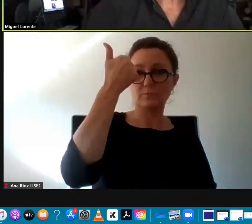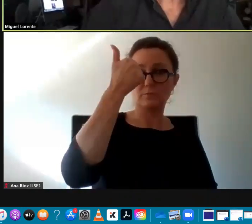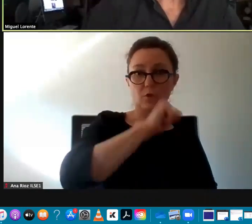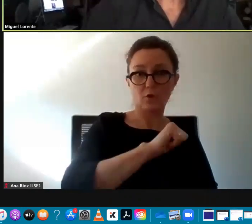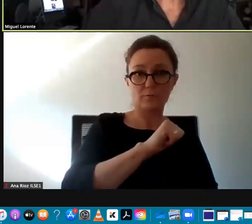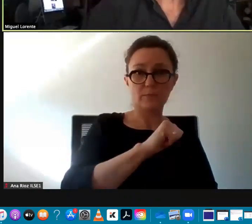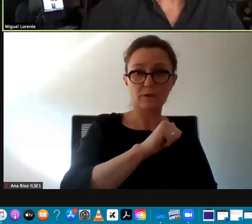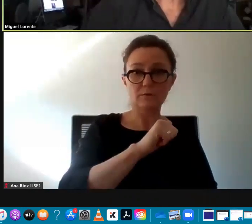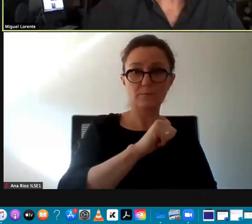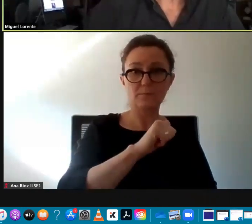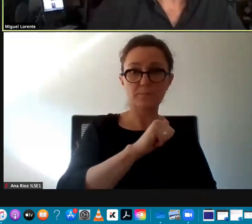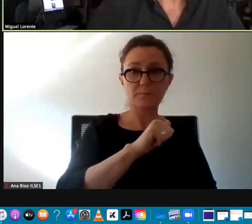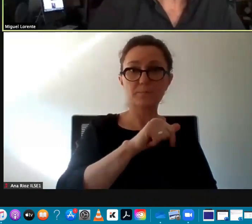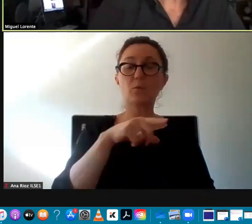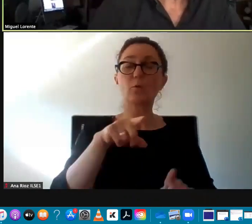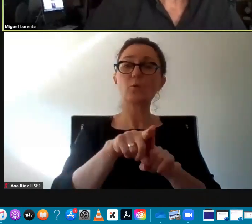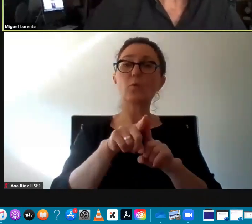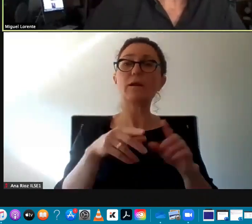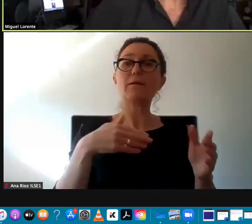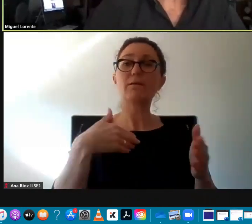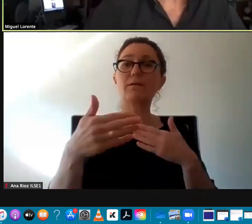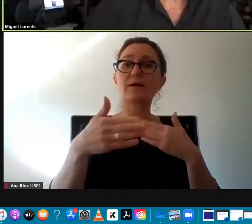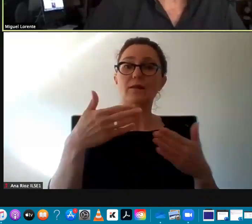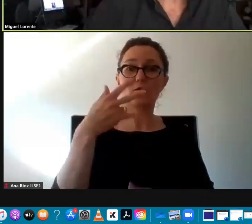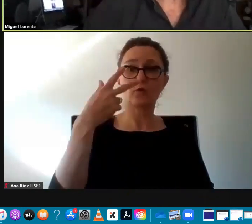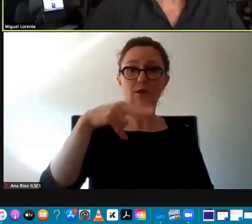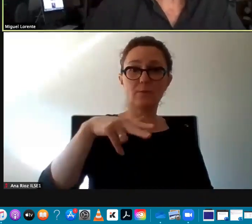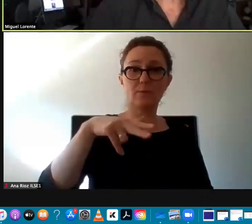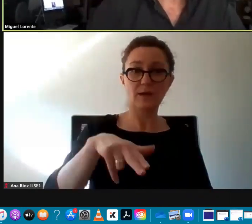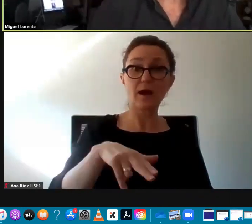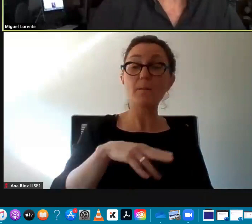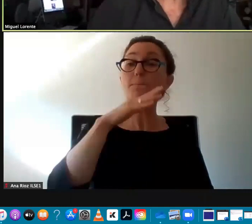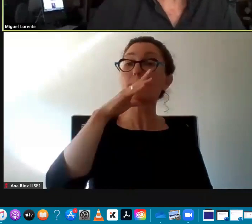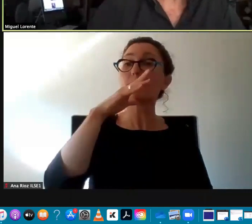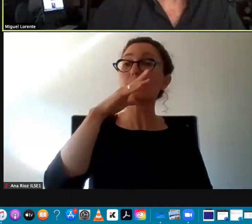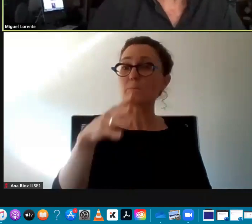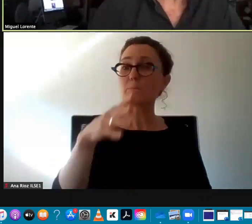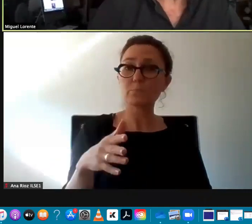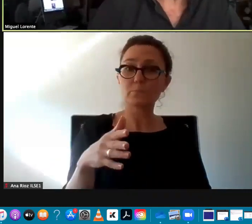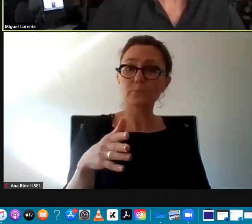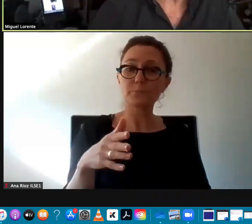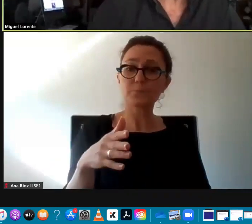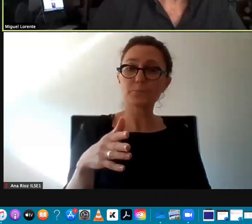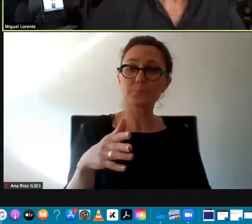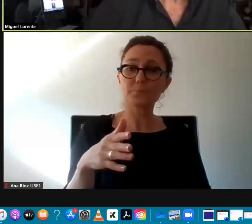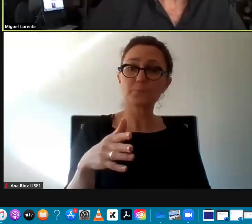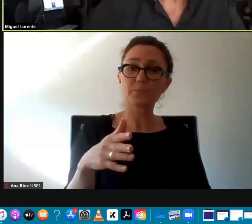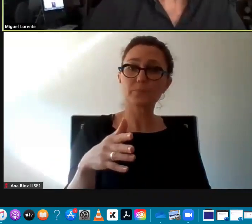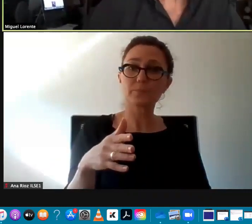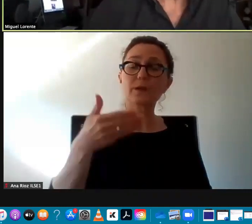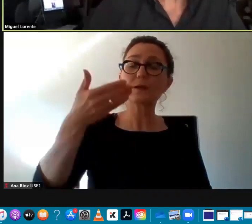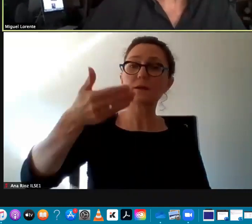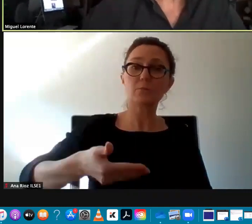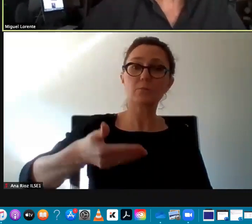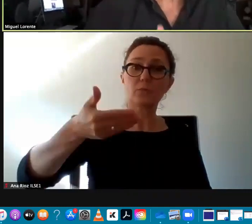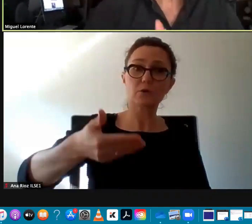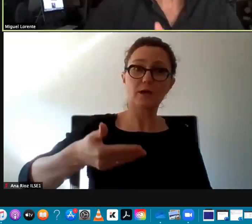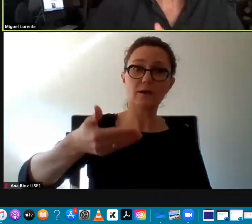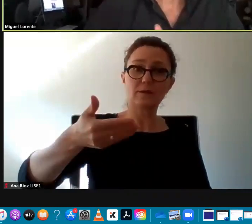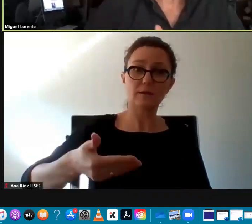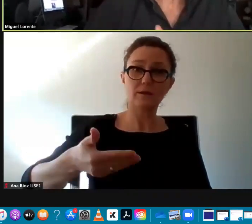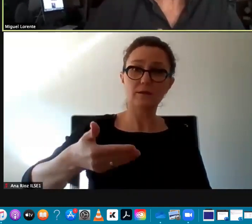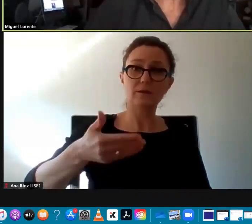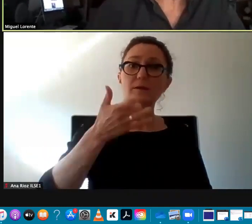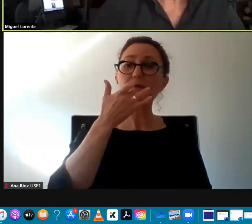forman una relación de pareja. Y en ese sentido es importante que cuando nos